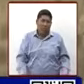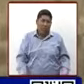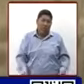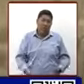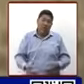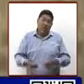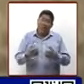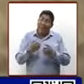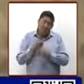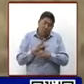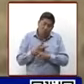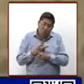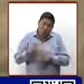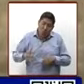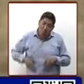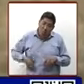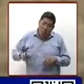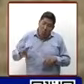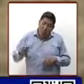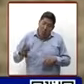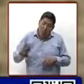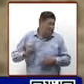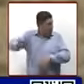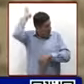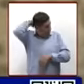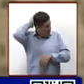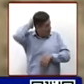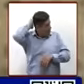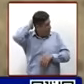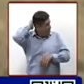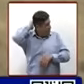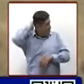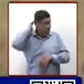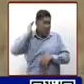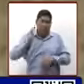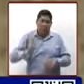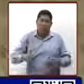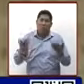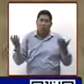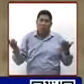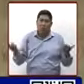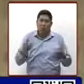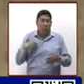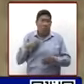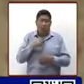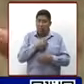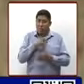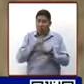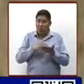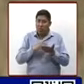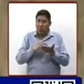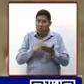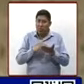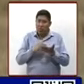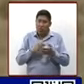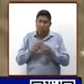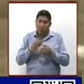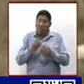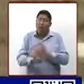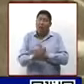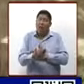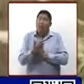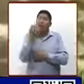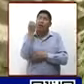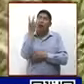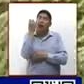perritos y empiezan a estar con celo y les empiezan a botar a la calle. Vendremos nomás de eso, yo venía a dejar comida en la mañana,